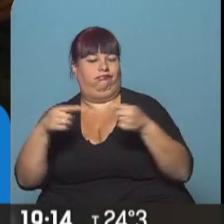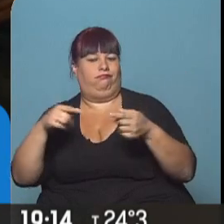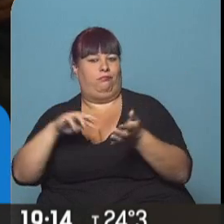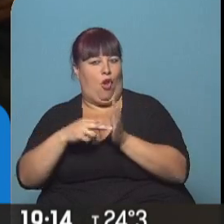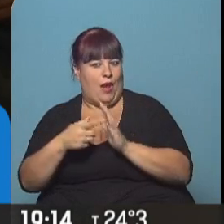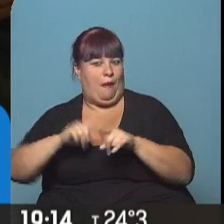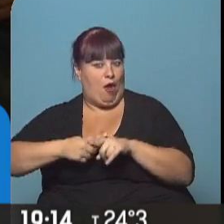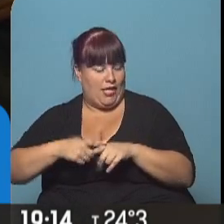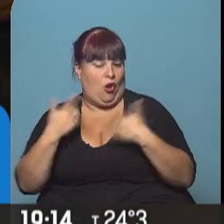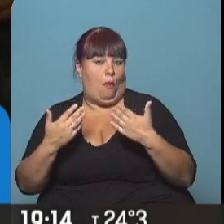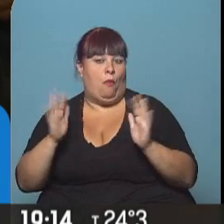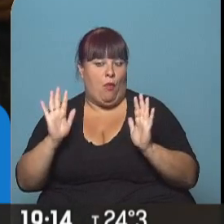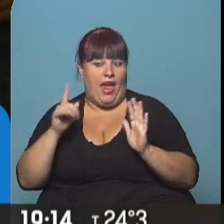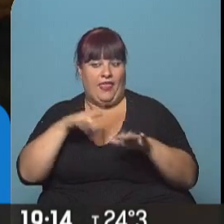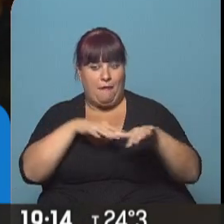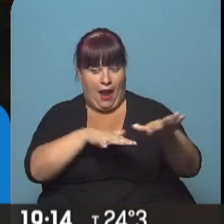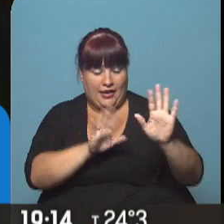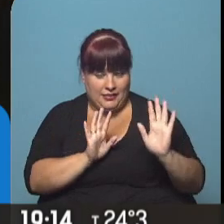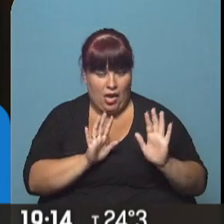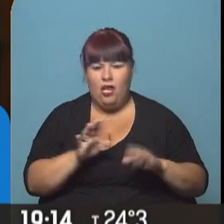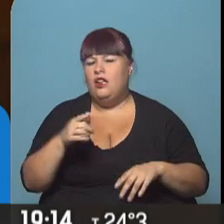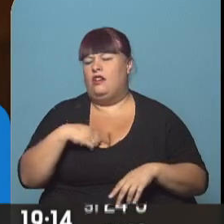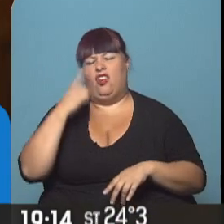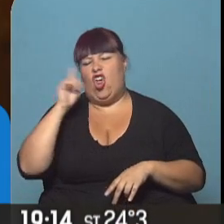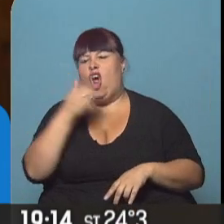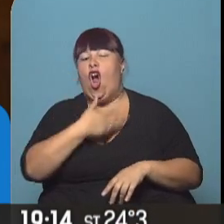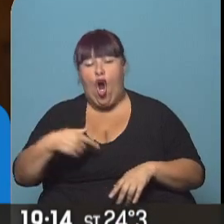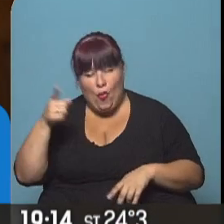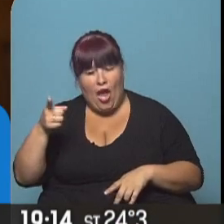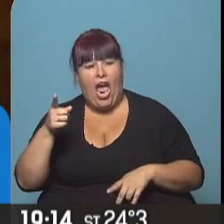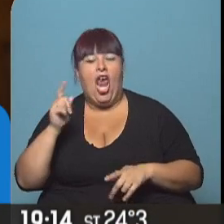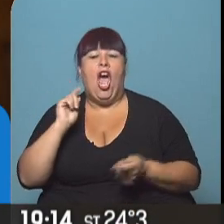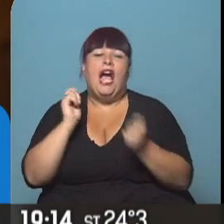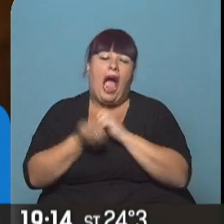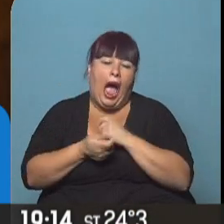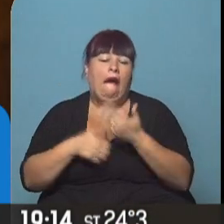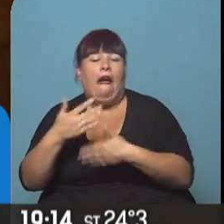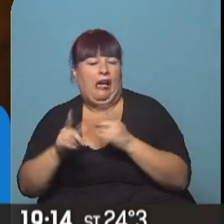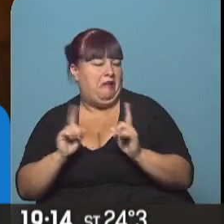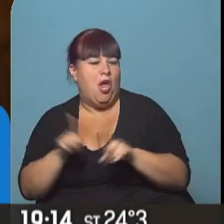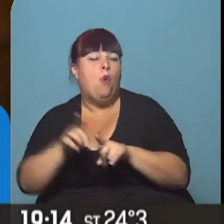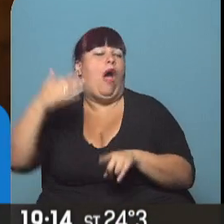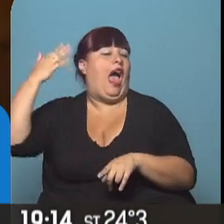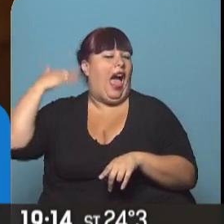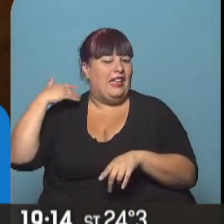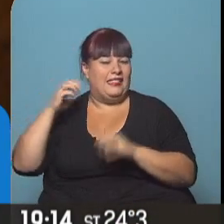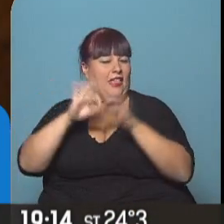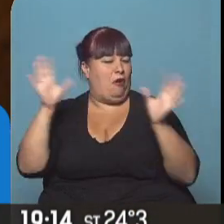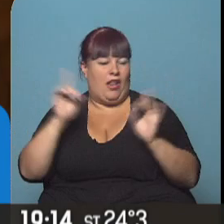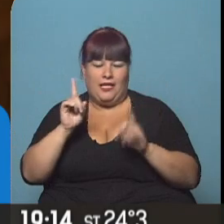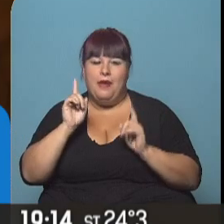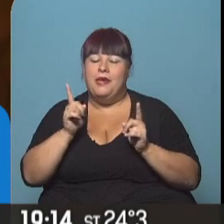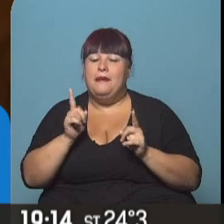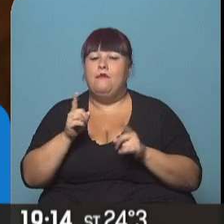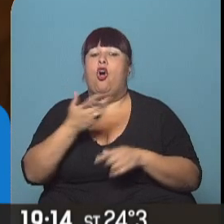y político que pueda llegar a tener esta manifestación. Yo descarto que el gobierno vaya a actuar en consecuencia, como pasó en otras etapas de la democracia,